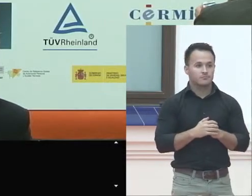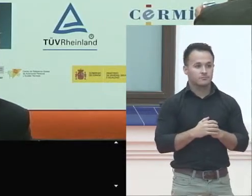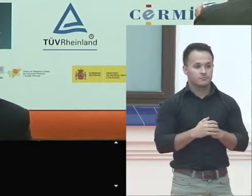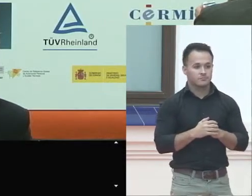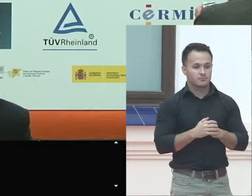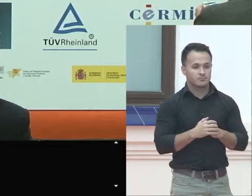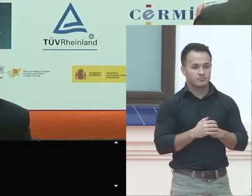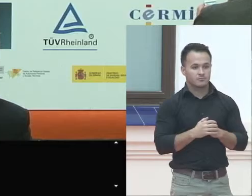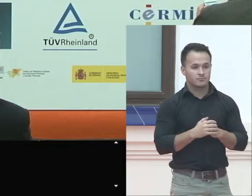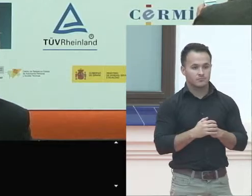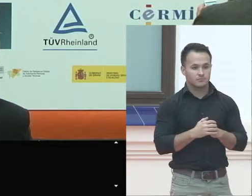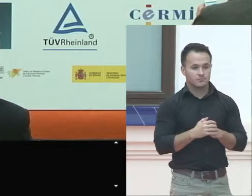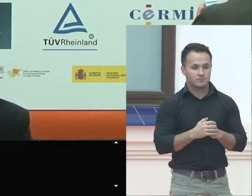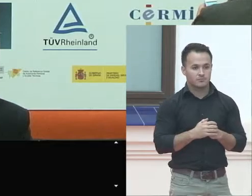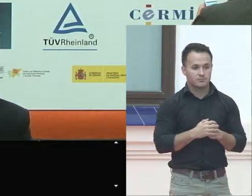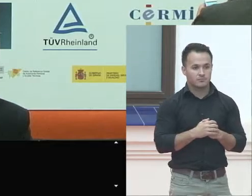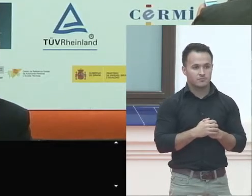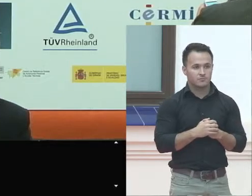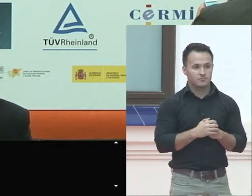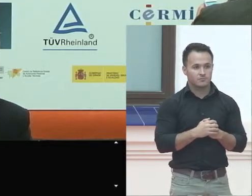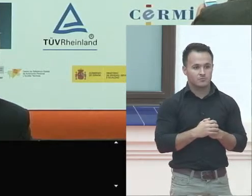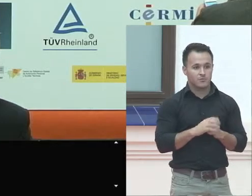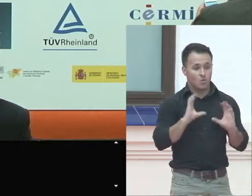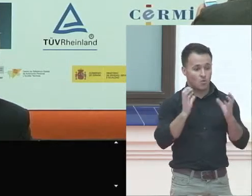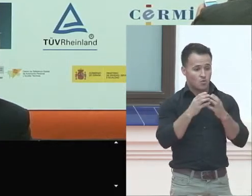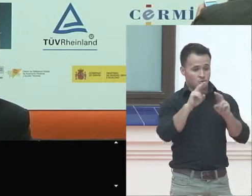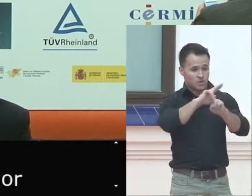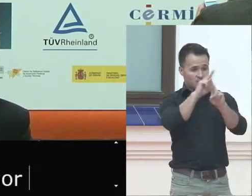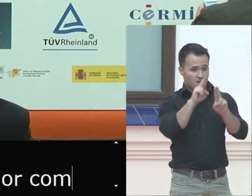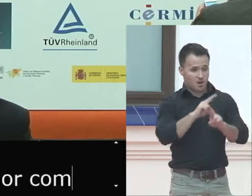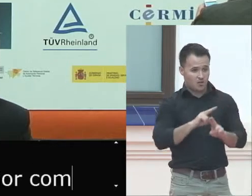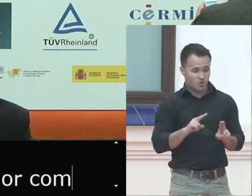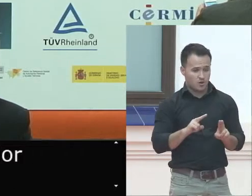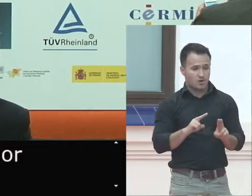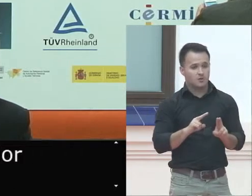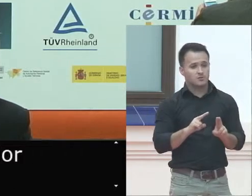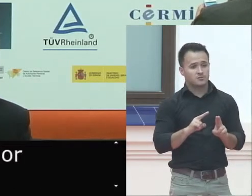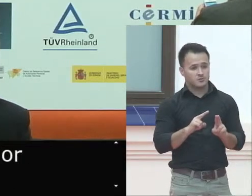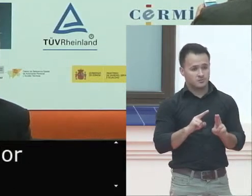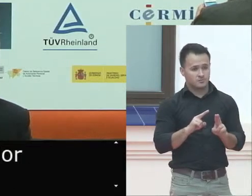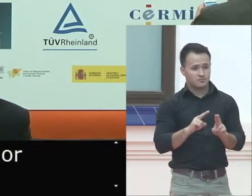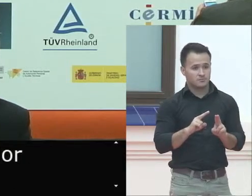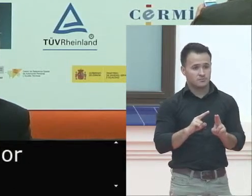al anterior convenor del Grupo Internacional del